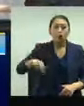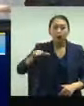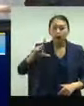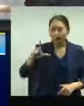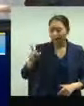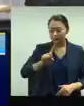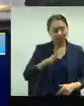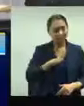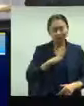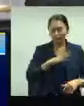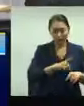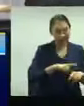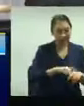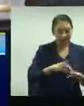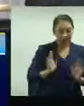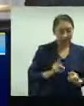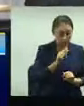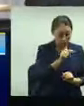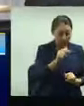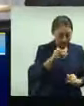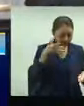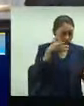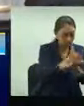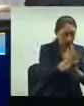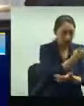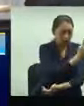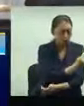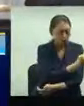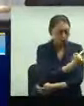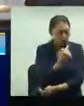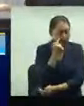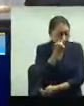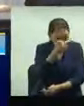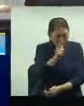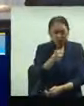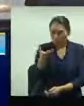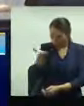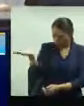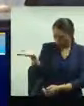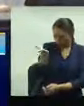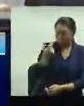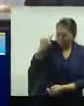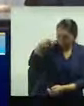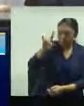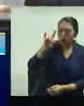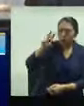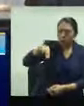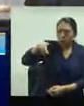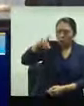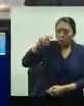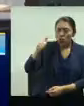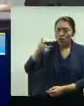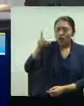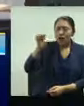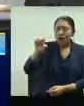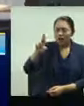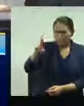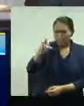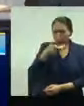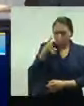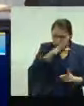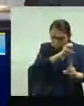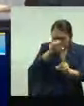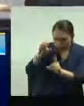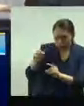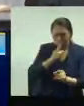sea, cuando ustedes vayan a un hospital y miren, vayan ahí a una ERC, van a darse cuenta de lo que está pasando.